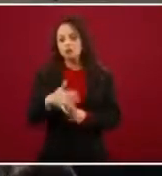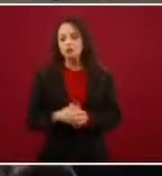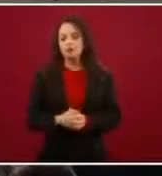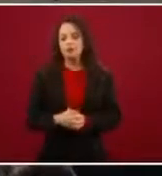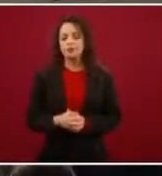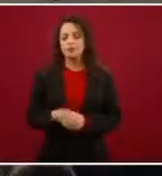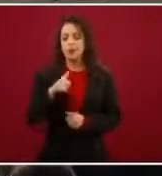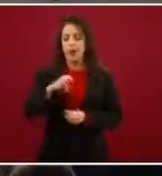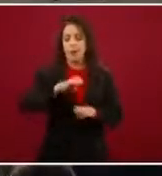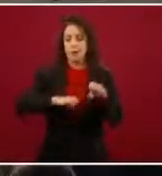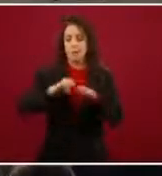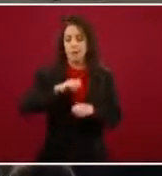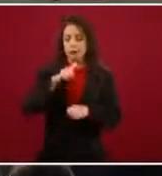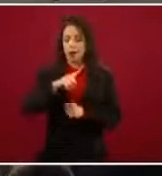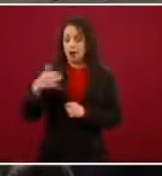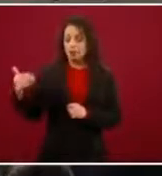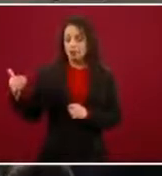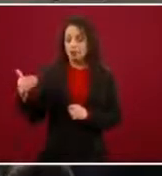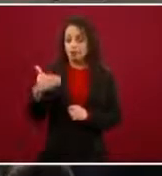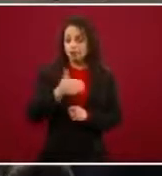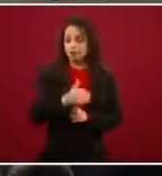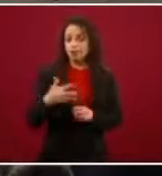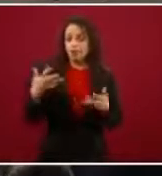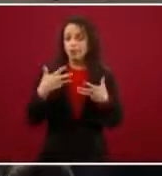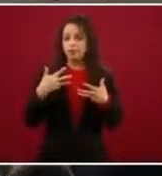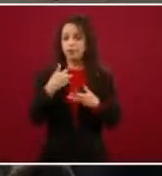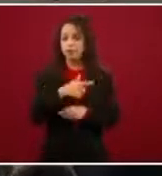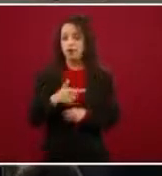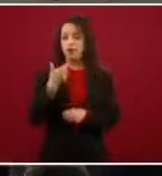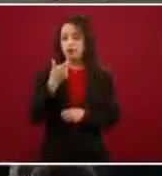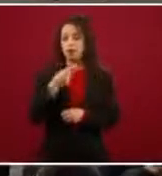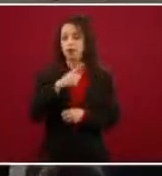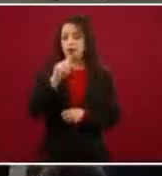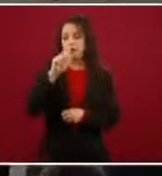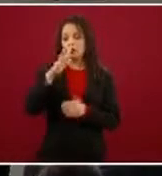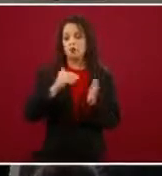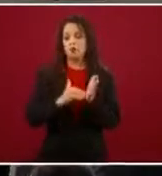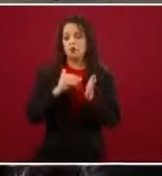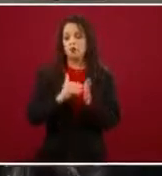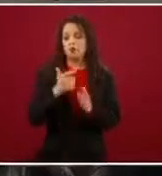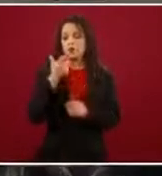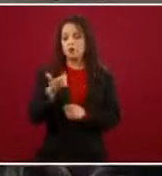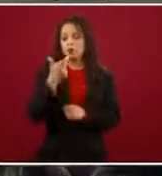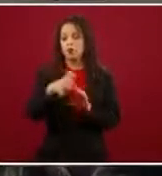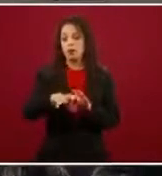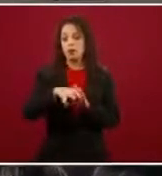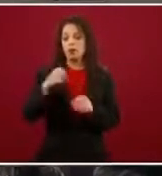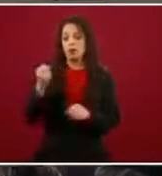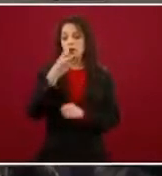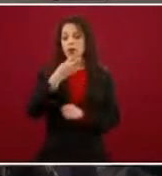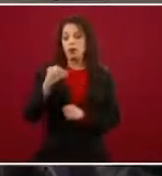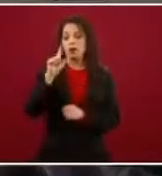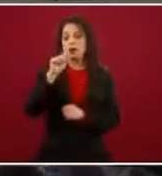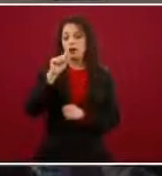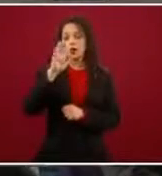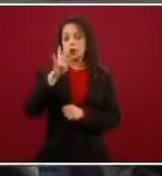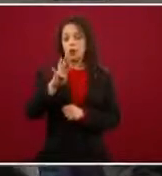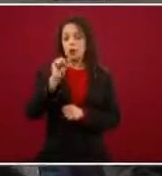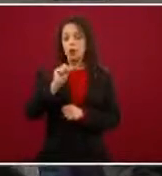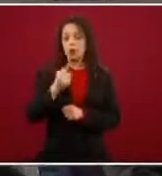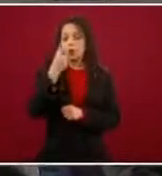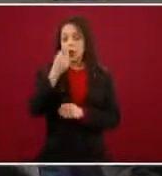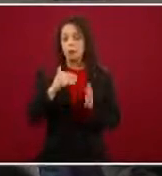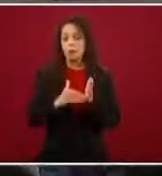pesquera finalmente tiene operaciones en efectivo por 75 millones de pesos y retiros por 554.1 millones de